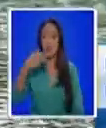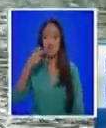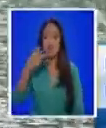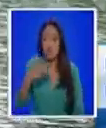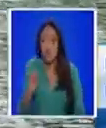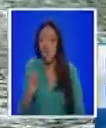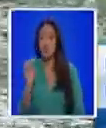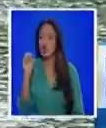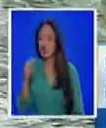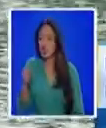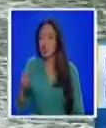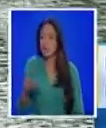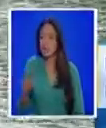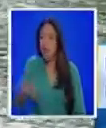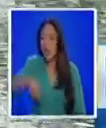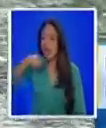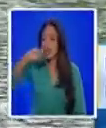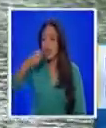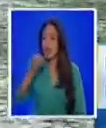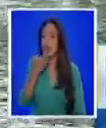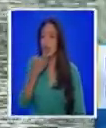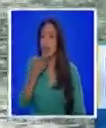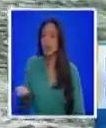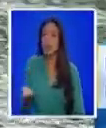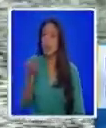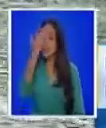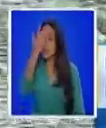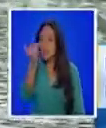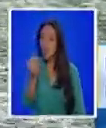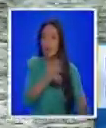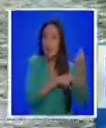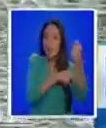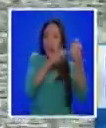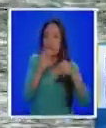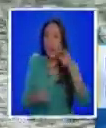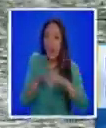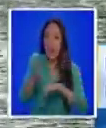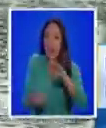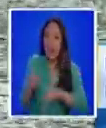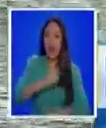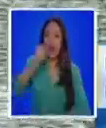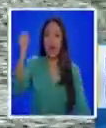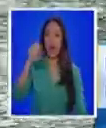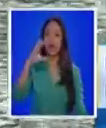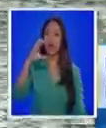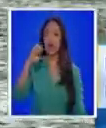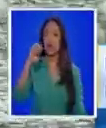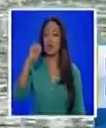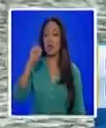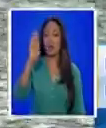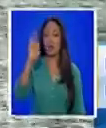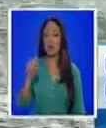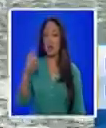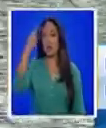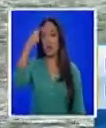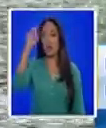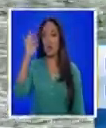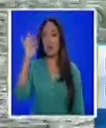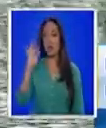de Fátima. Vamos a preguntar acá a los ganadores de Trae Osiquito. ¡Qué pilas de ese